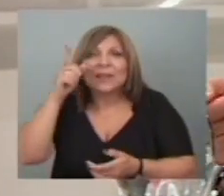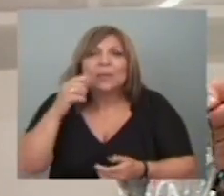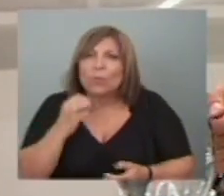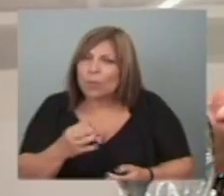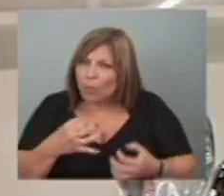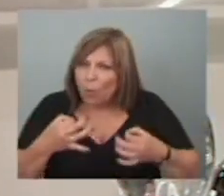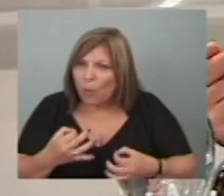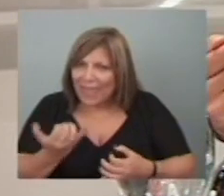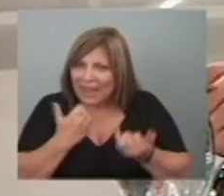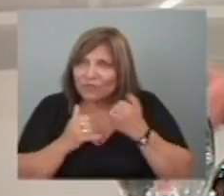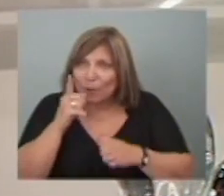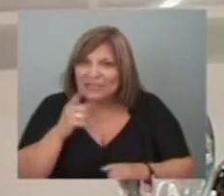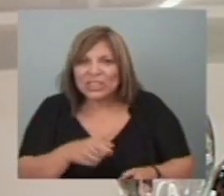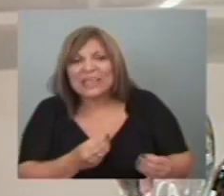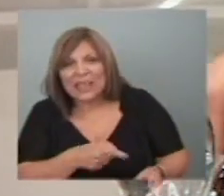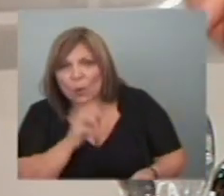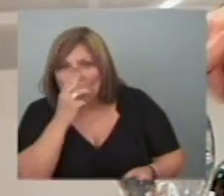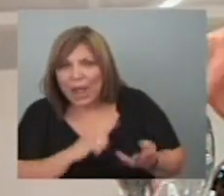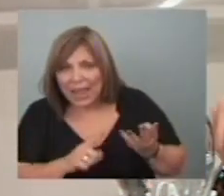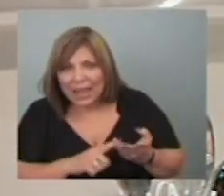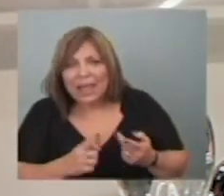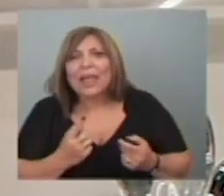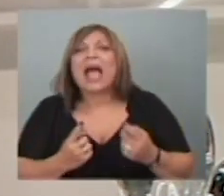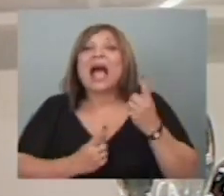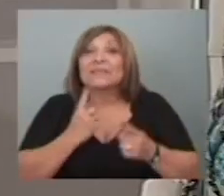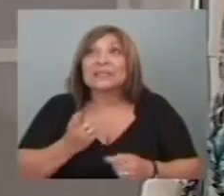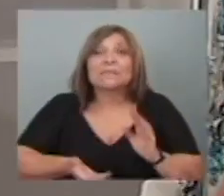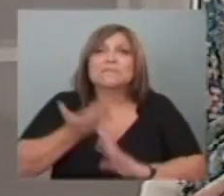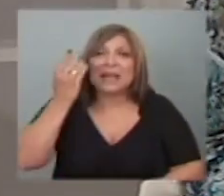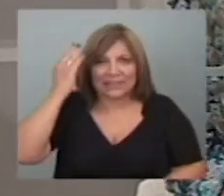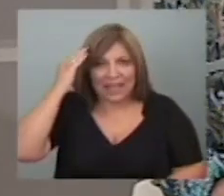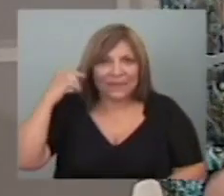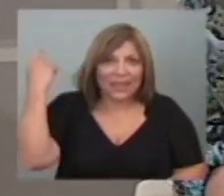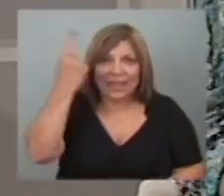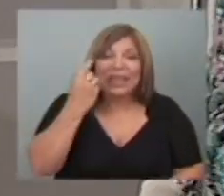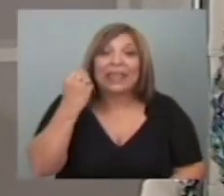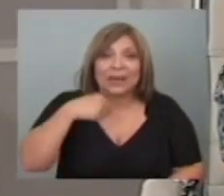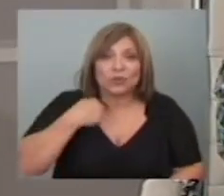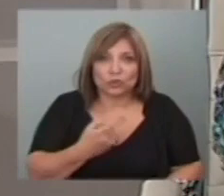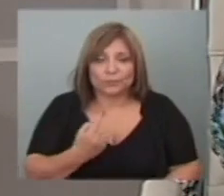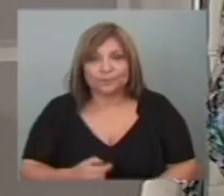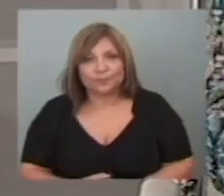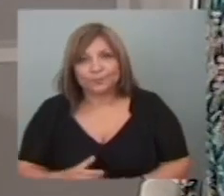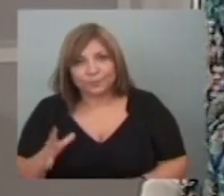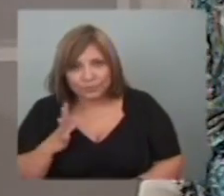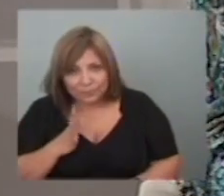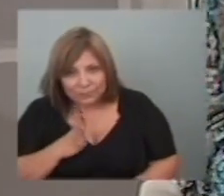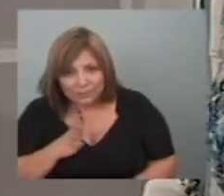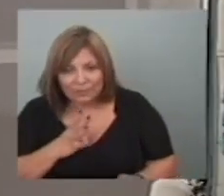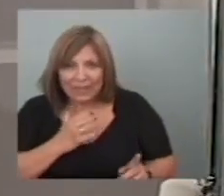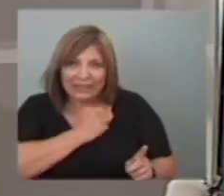bien informados de lo que pasa acá. A veces, más que alguno de nosotros. Diputado, ¿puede existir esto de que hay